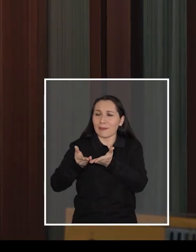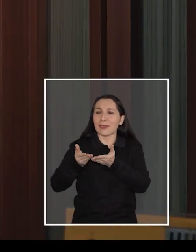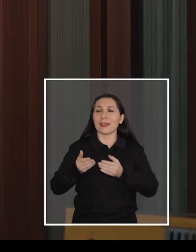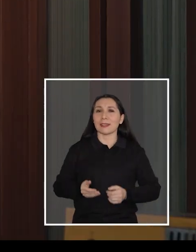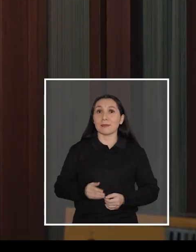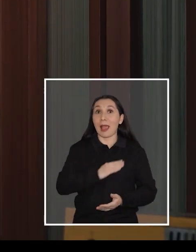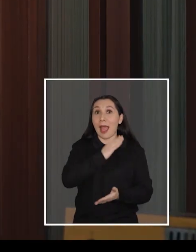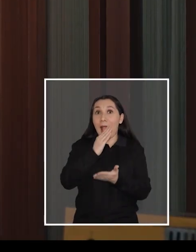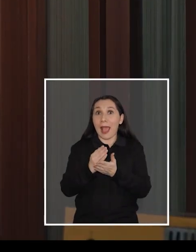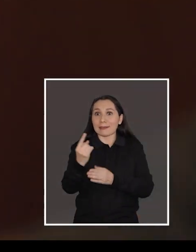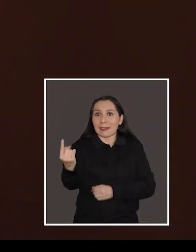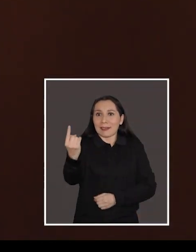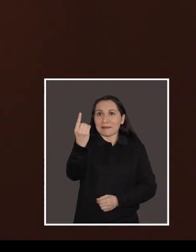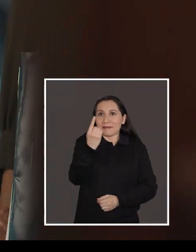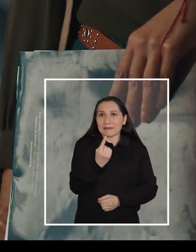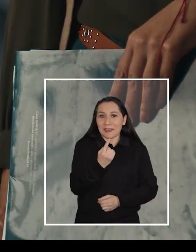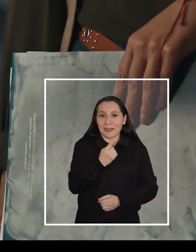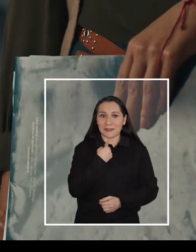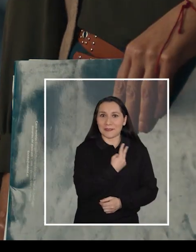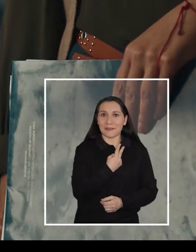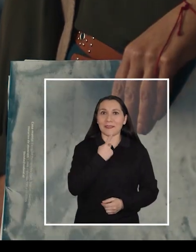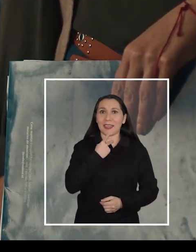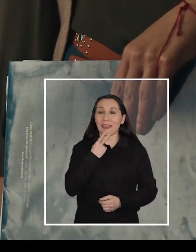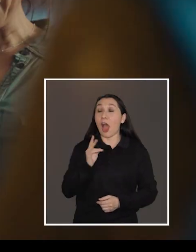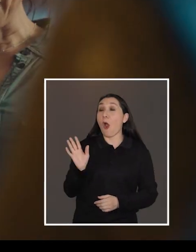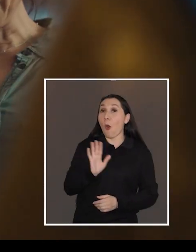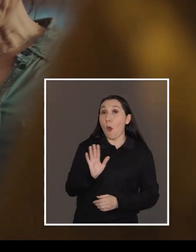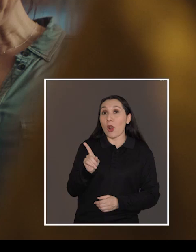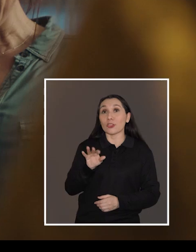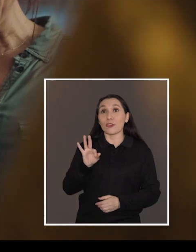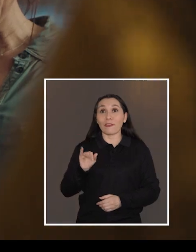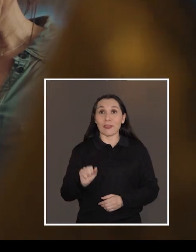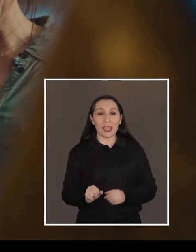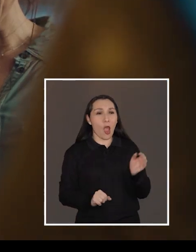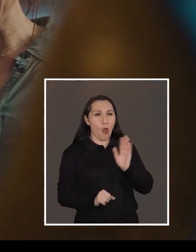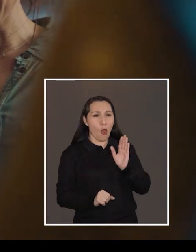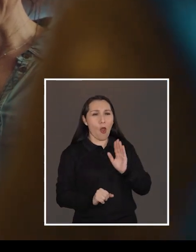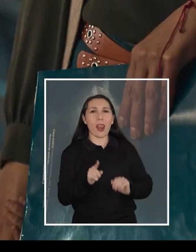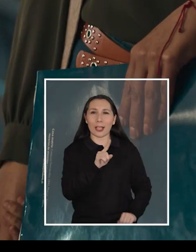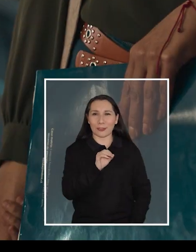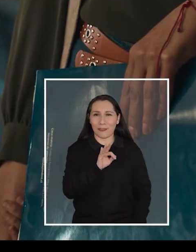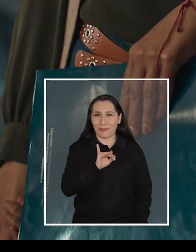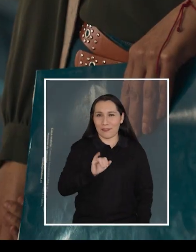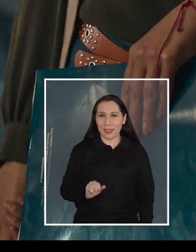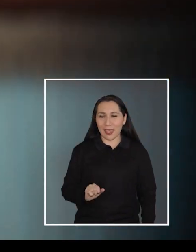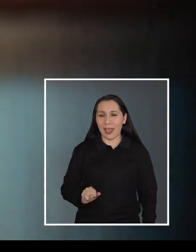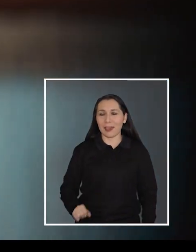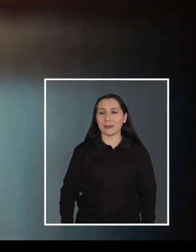merecías. Hasta que llegaste a nuestras vidas. Hola. Hola, Sofía. Hola, Sofía.